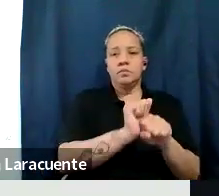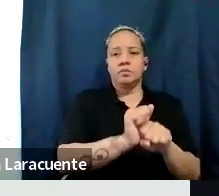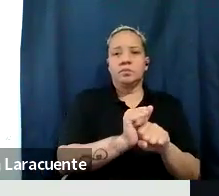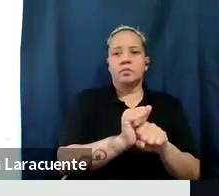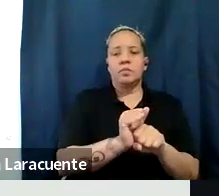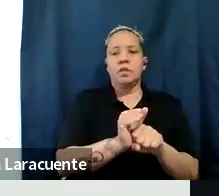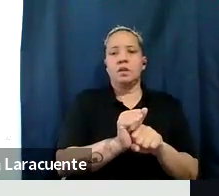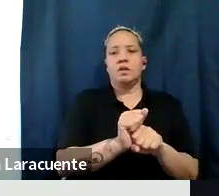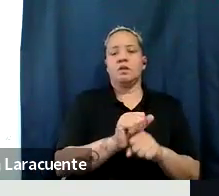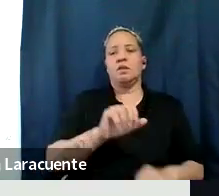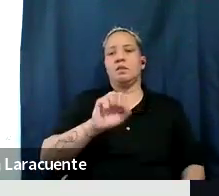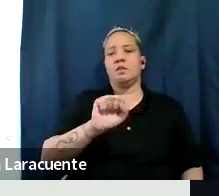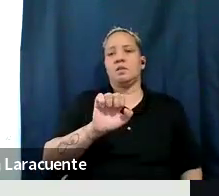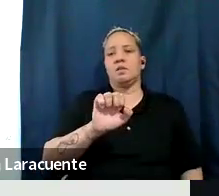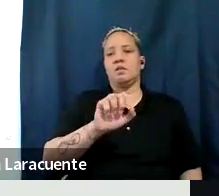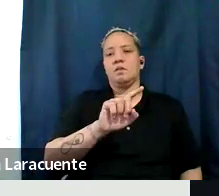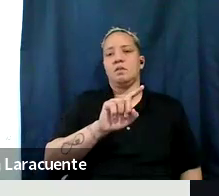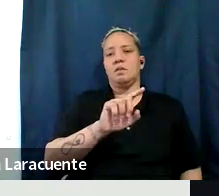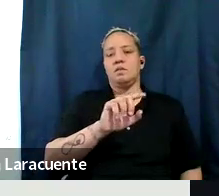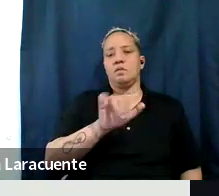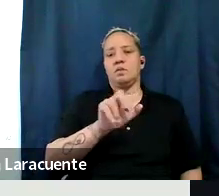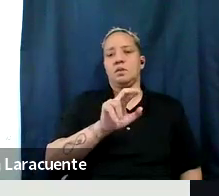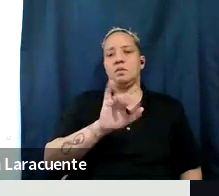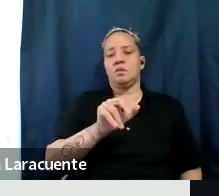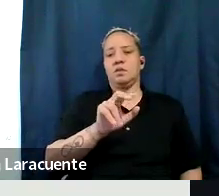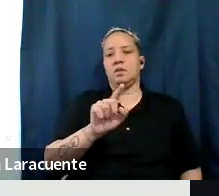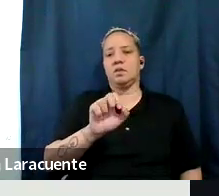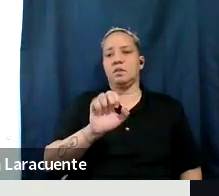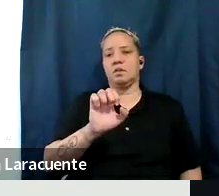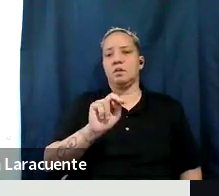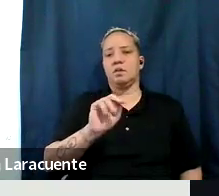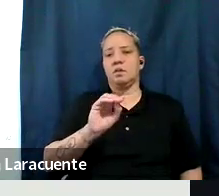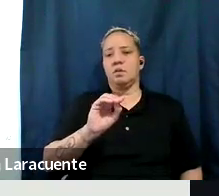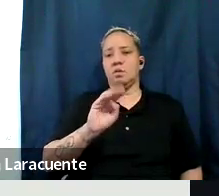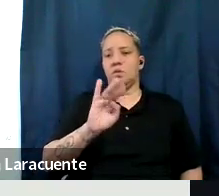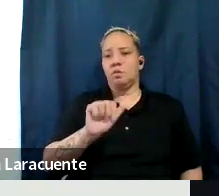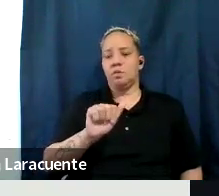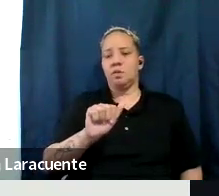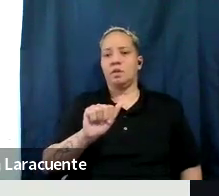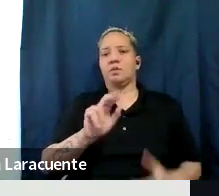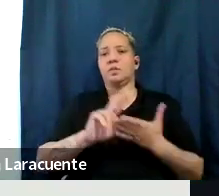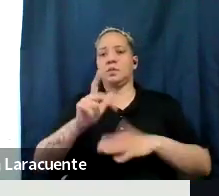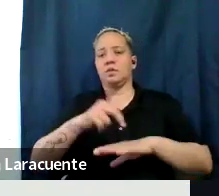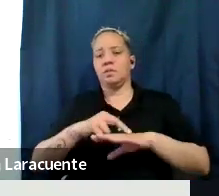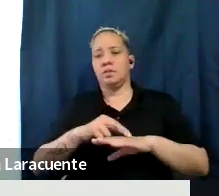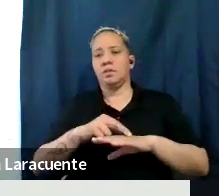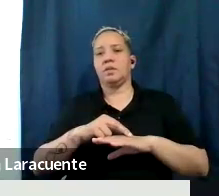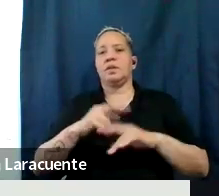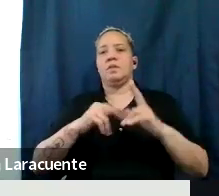sala Zenobia Juan Ramón Jiménez en la Universidad de Puerto Rico, recinto de Río Piedra, en el edificio Manuel